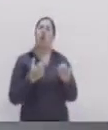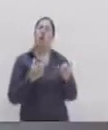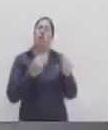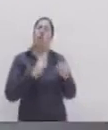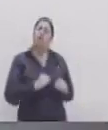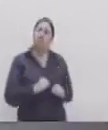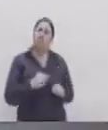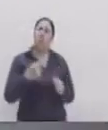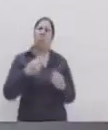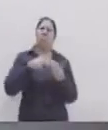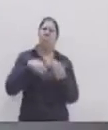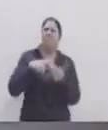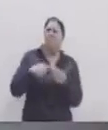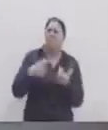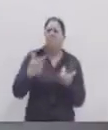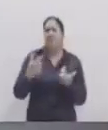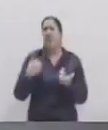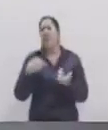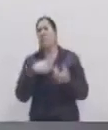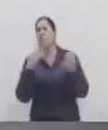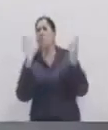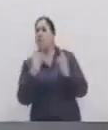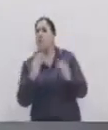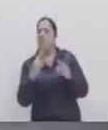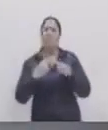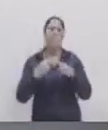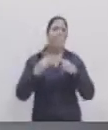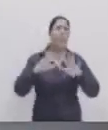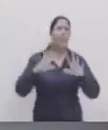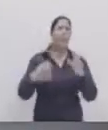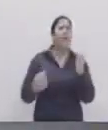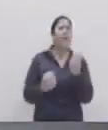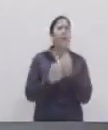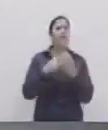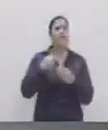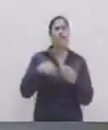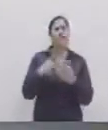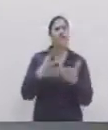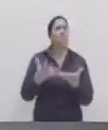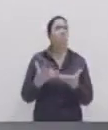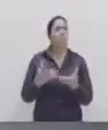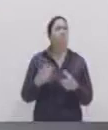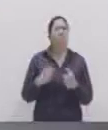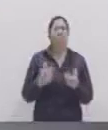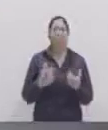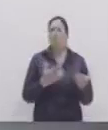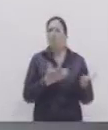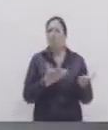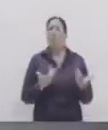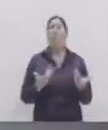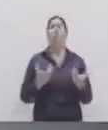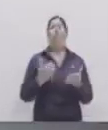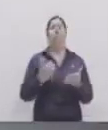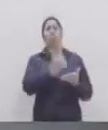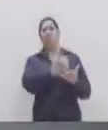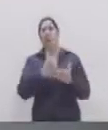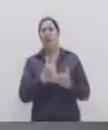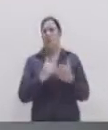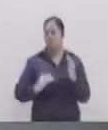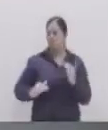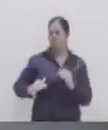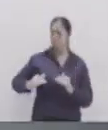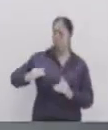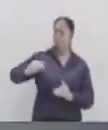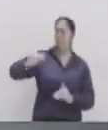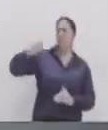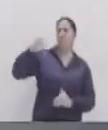de construir esa red de apoyo familiar? Porque ya lo sabemos, lo mencionamos, algo muy importante, cual nos ayuda al crecimiento